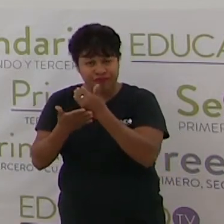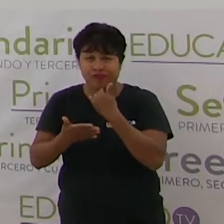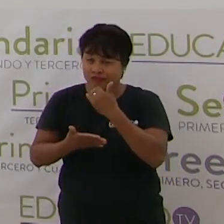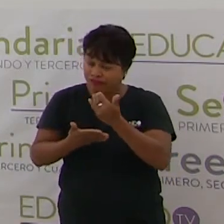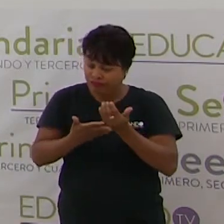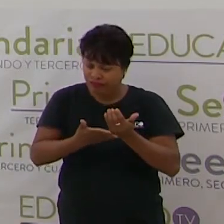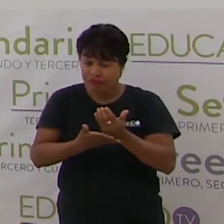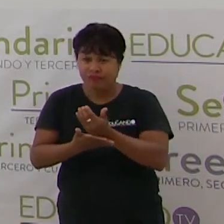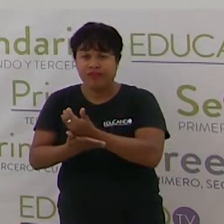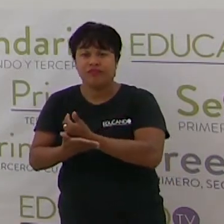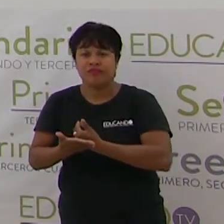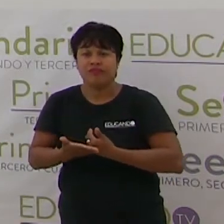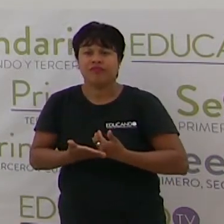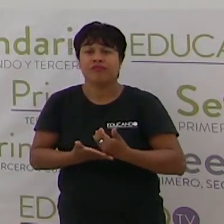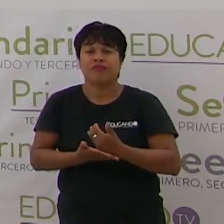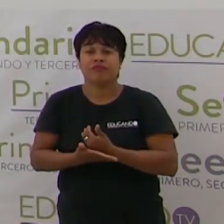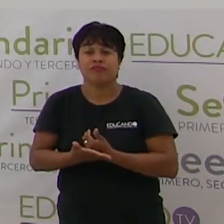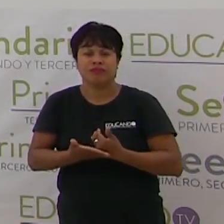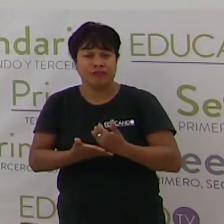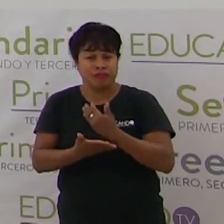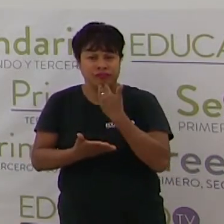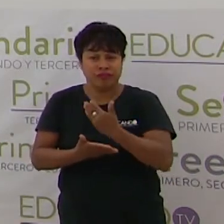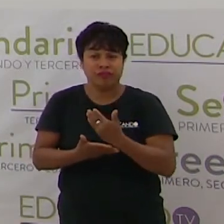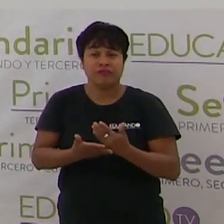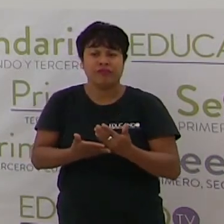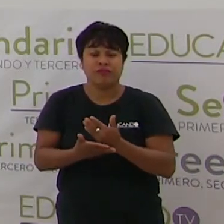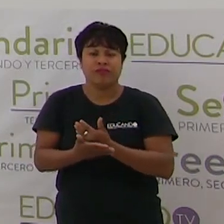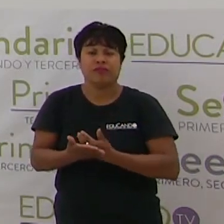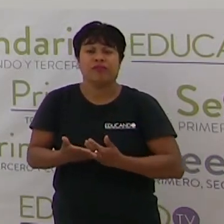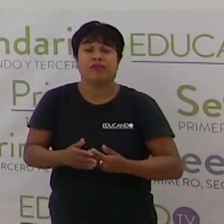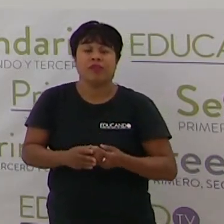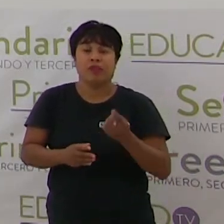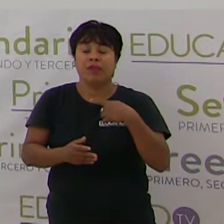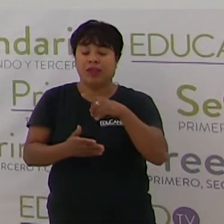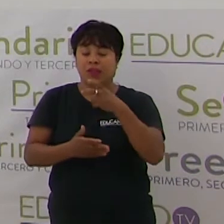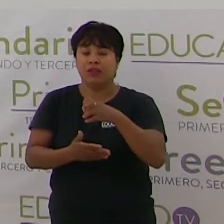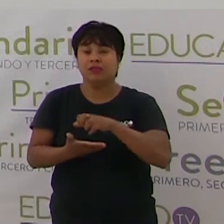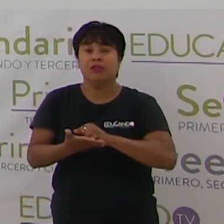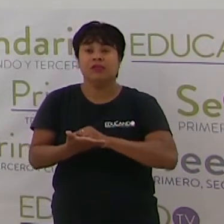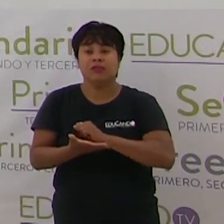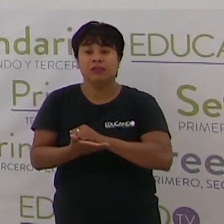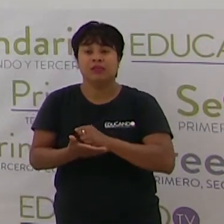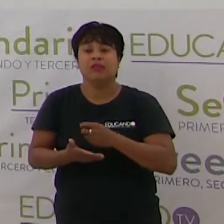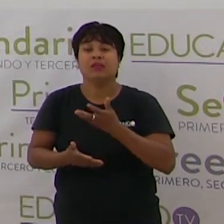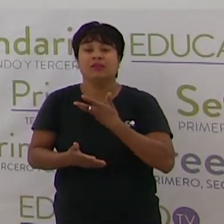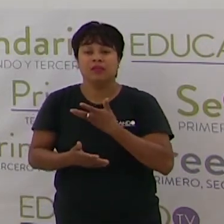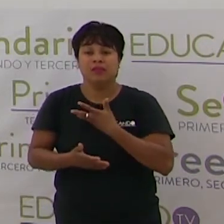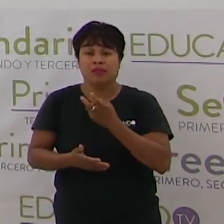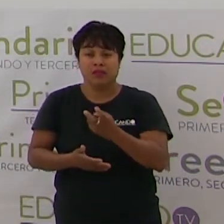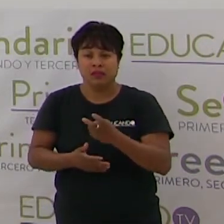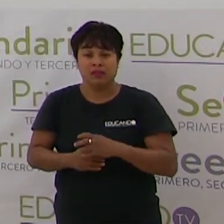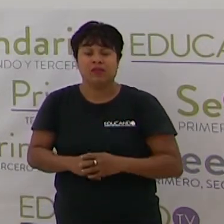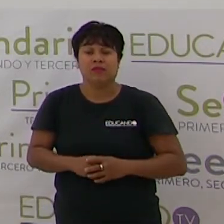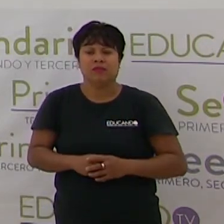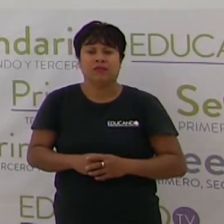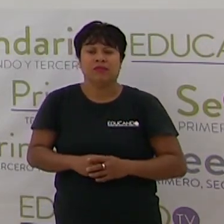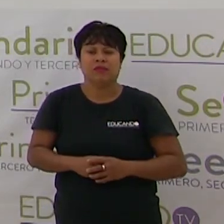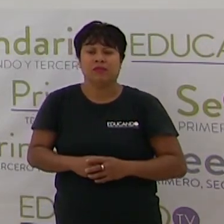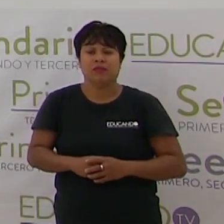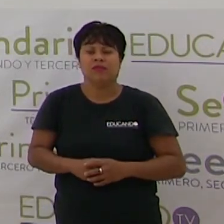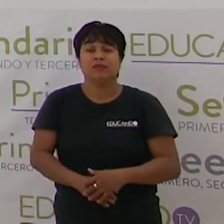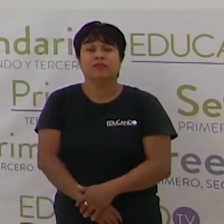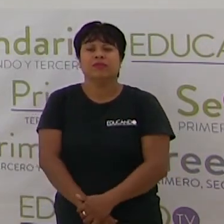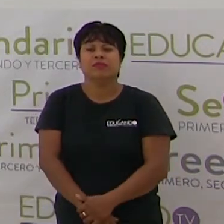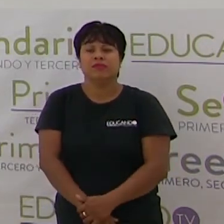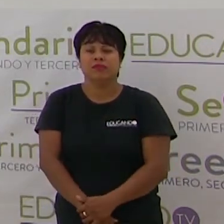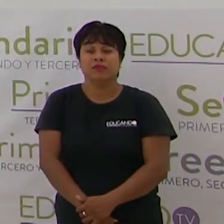para que toda la plastilina esté dentro de esta esfera. Ya es poquito.